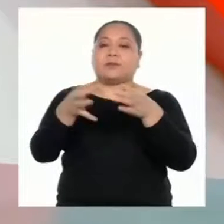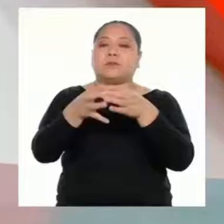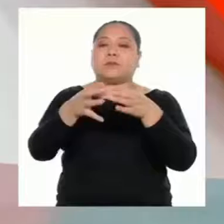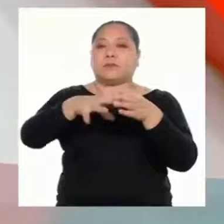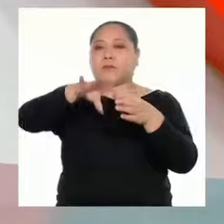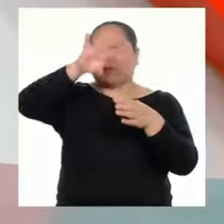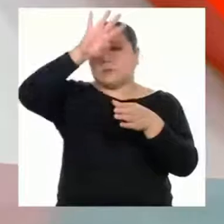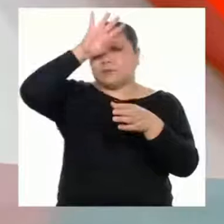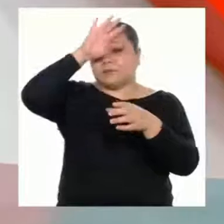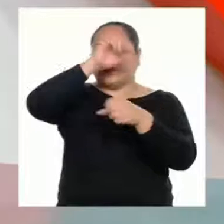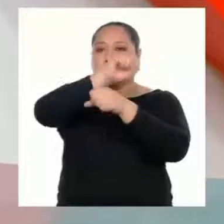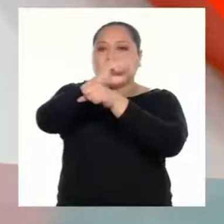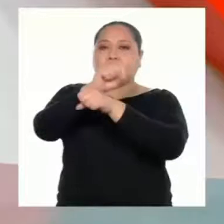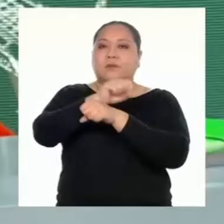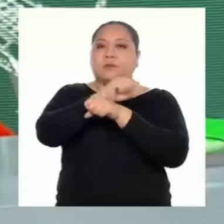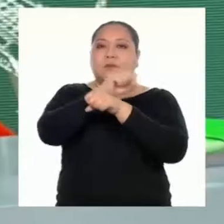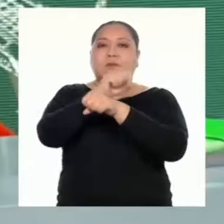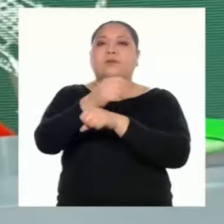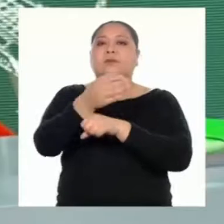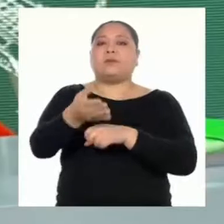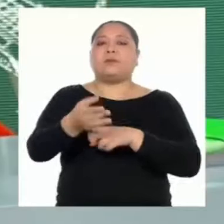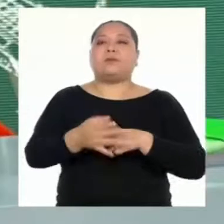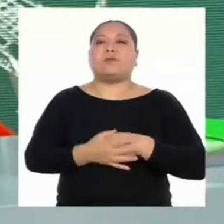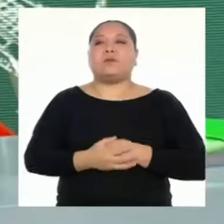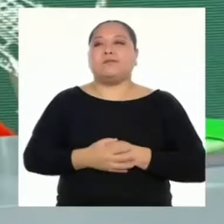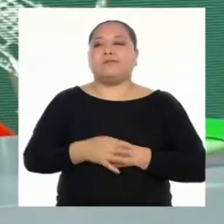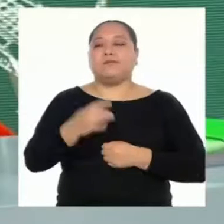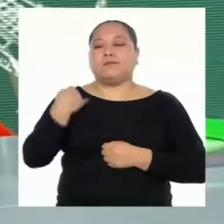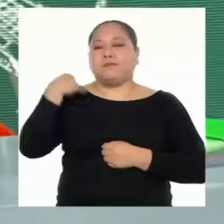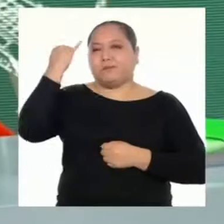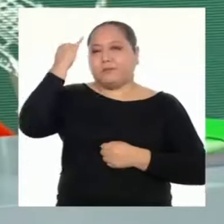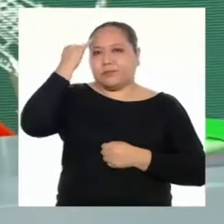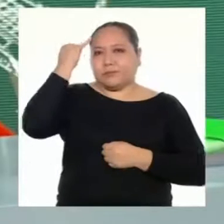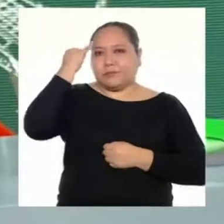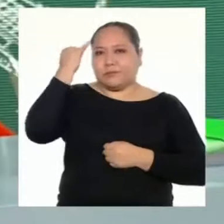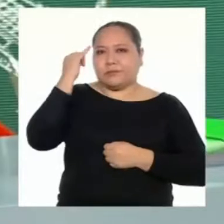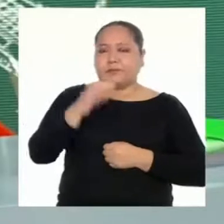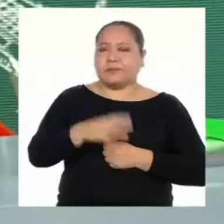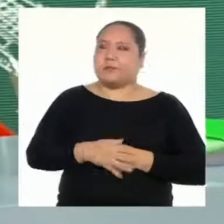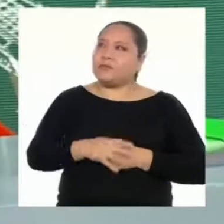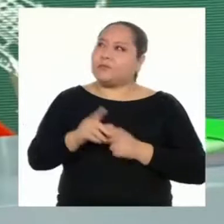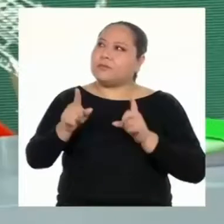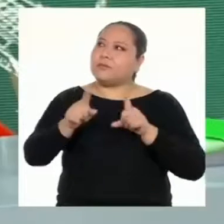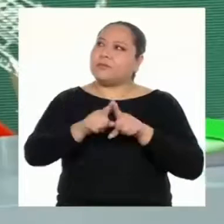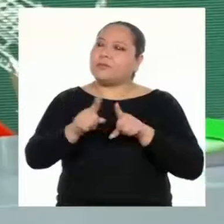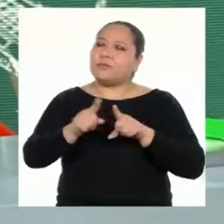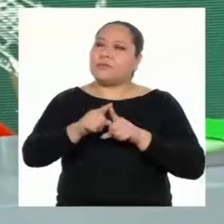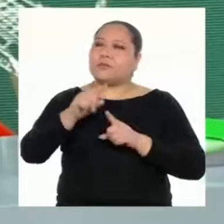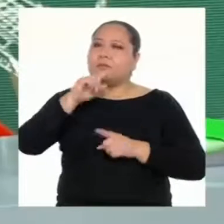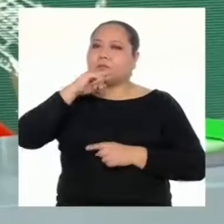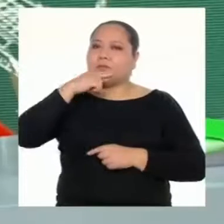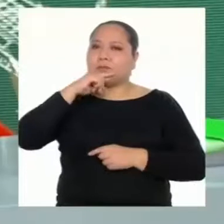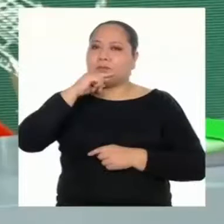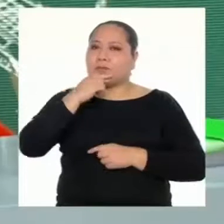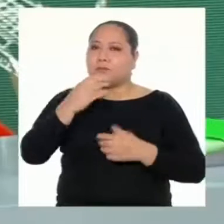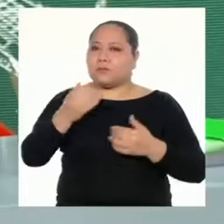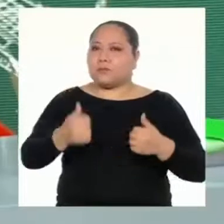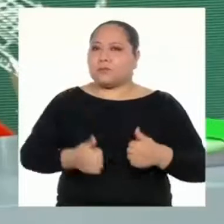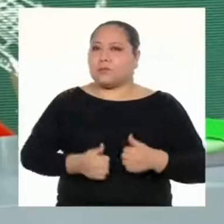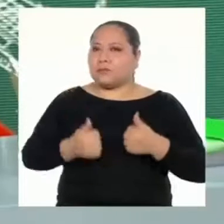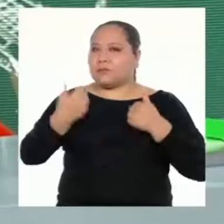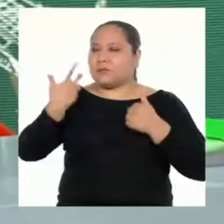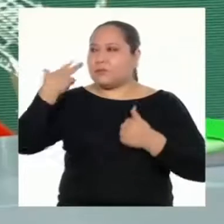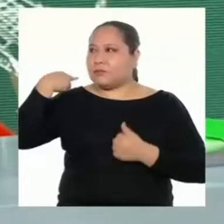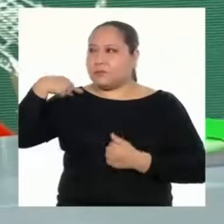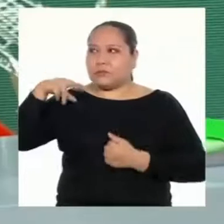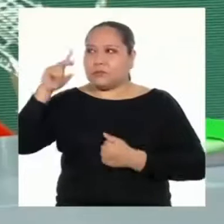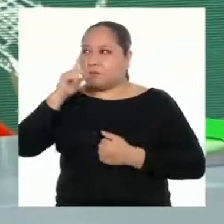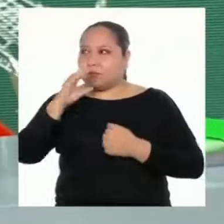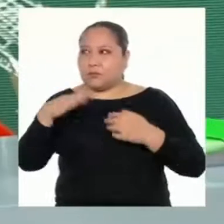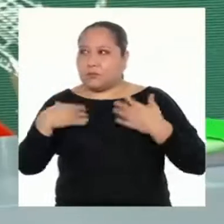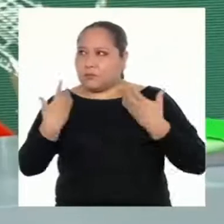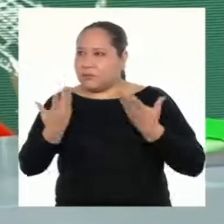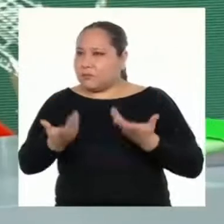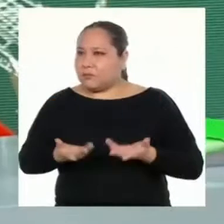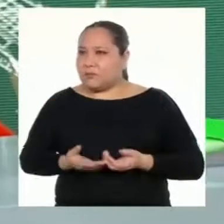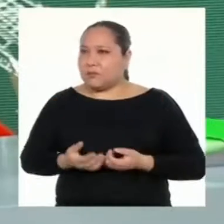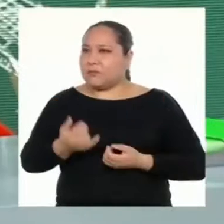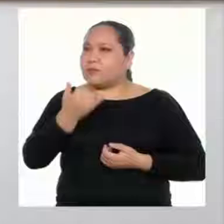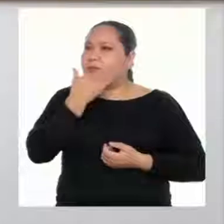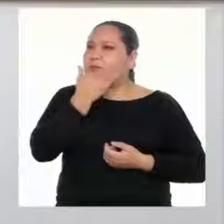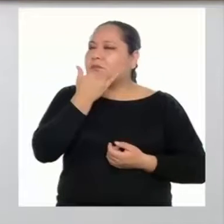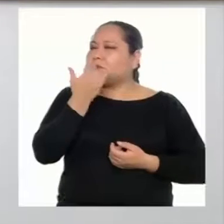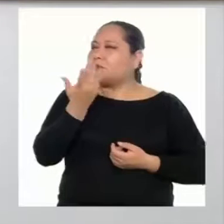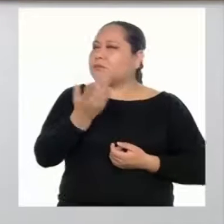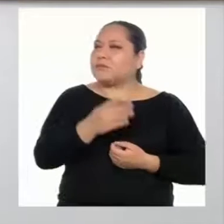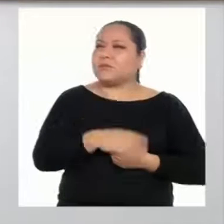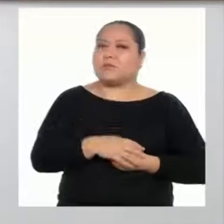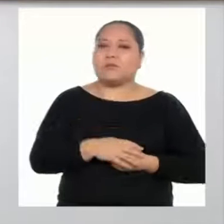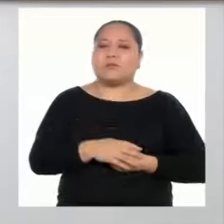de criadas o esclavas. Me imagino que también existían mujeres que deseaban tener una vida religiosa y no podían, ¿no? ¿Qué sucedía con